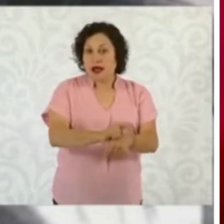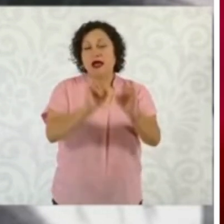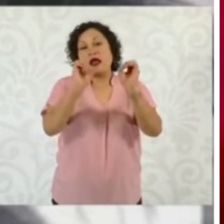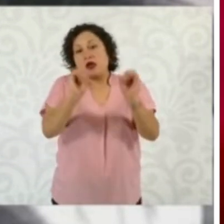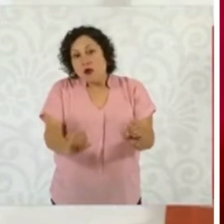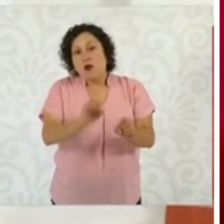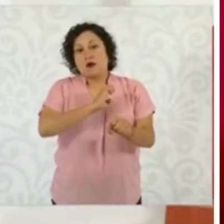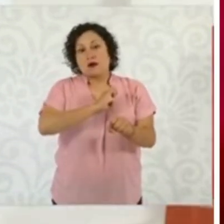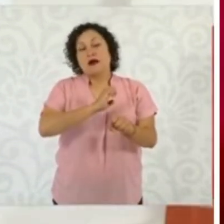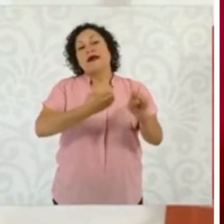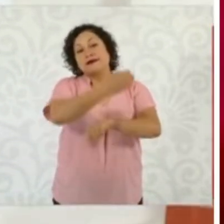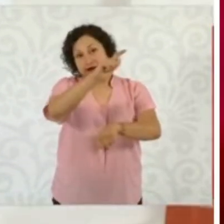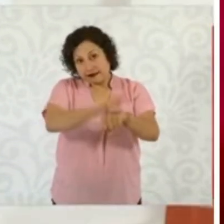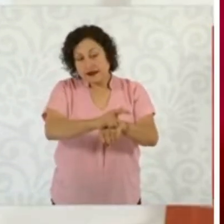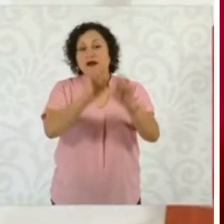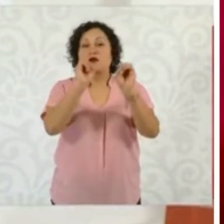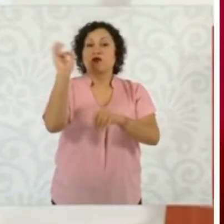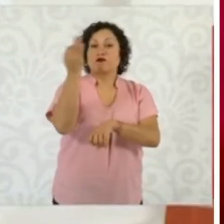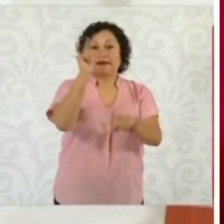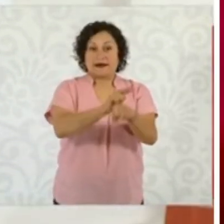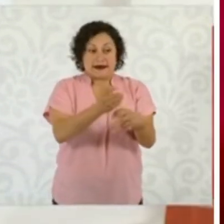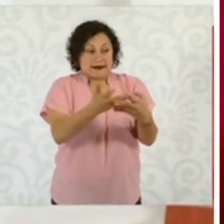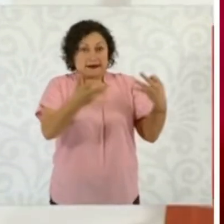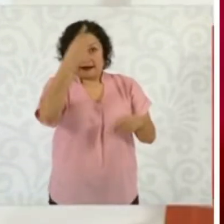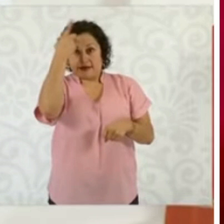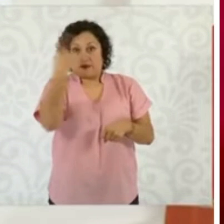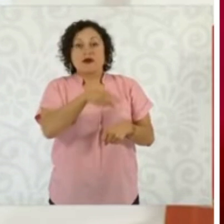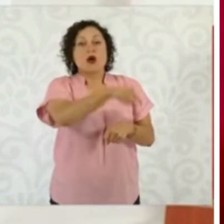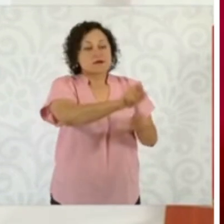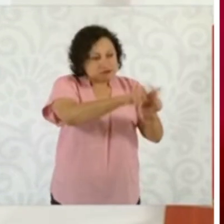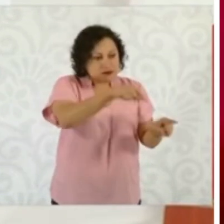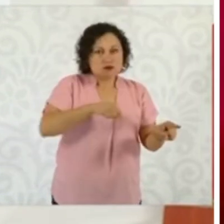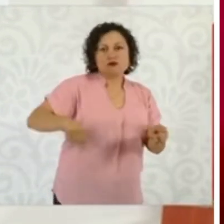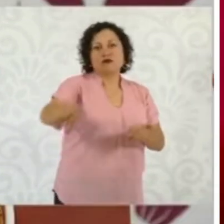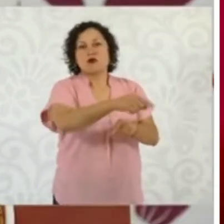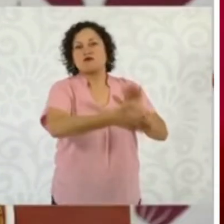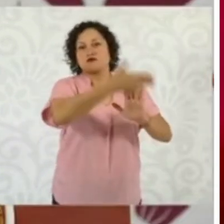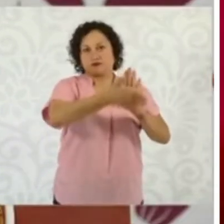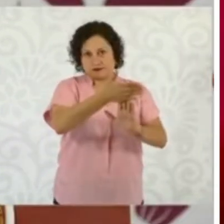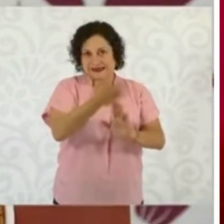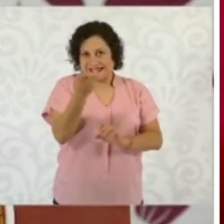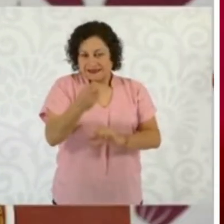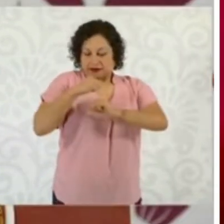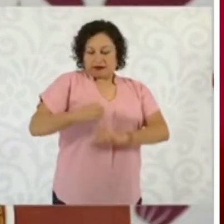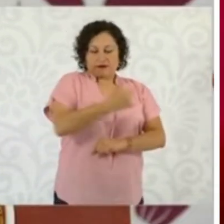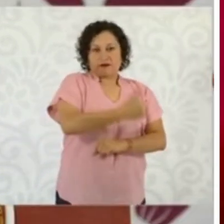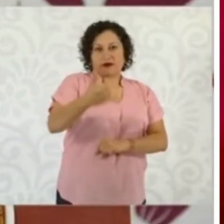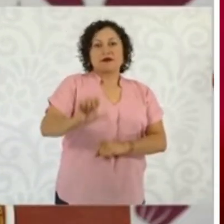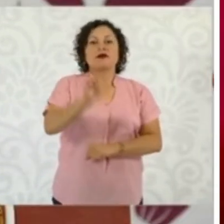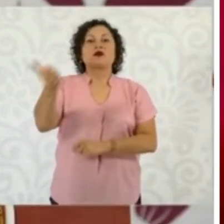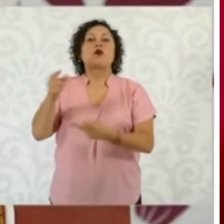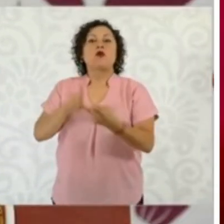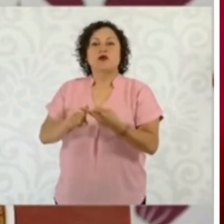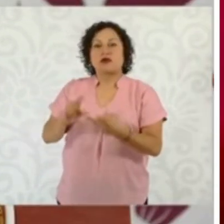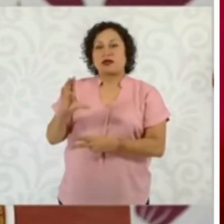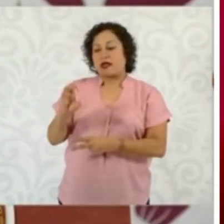municipal, estatal o al federal. Entonces, la mitad del Infonavit. La otra mitad lo hace otra institución que se llama la